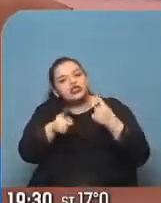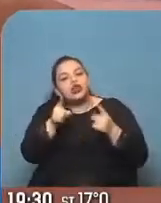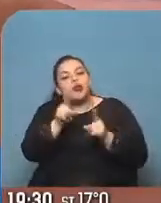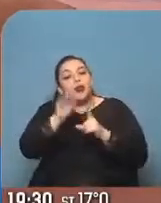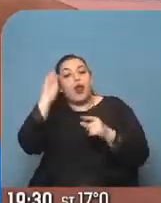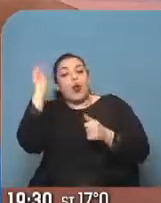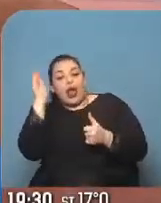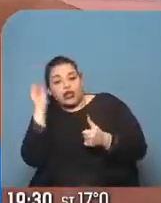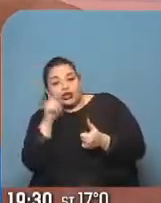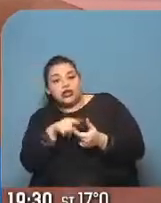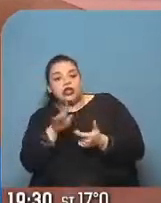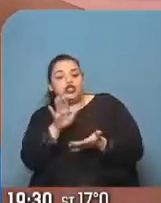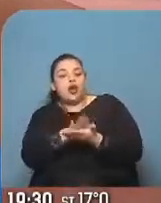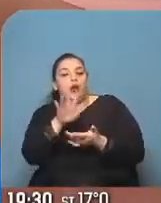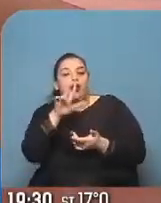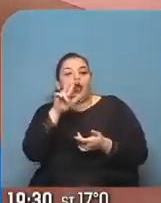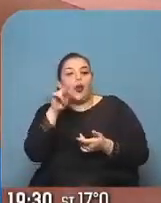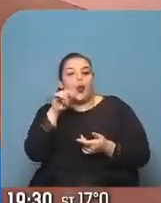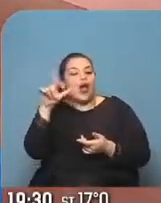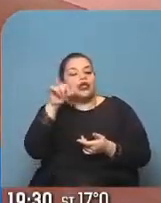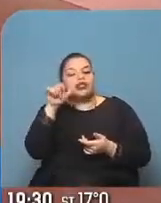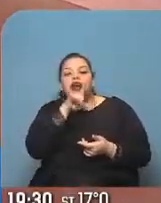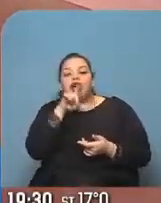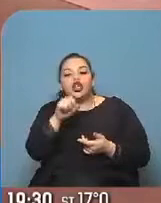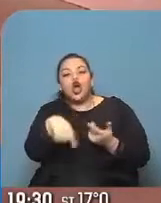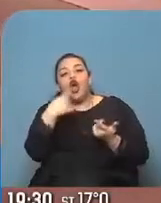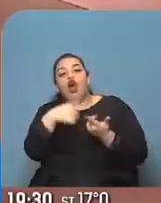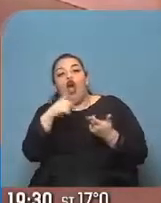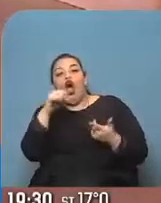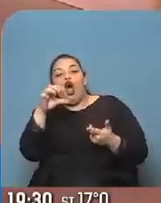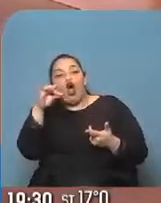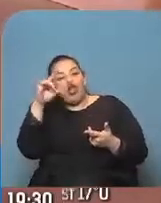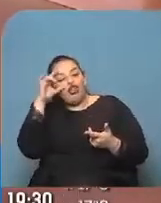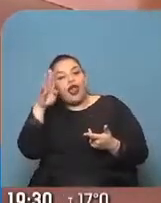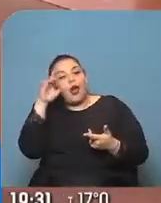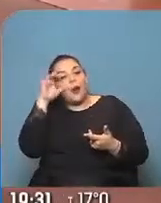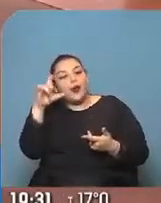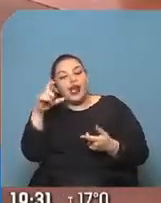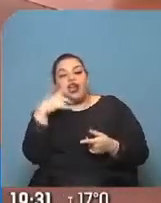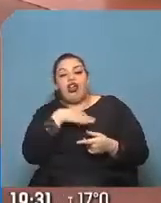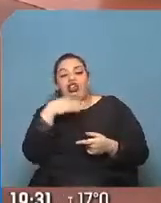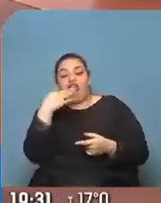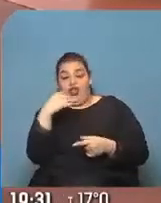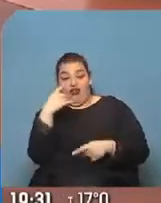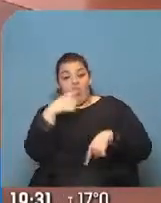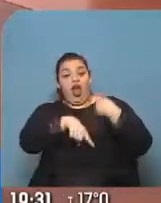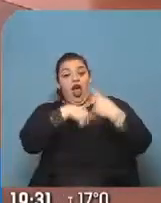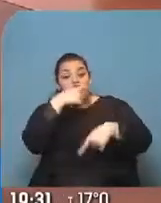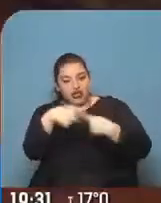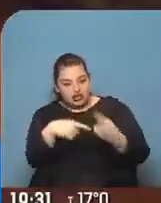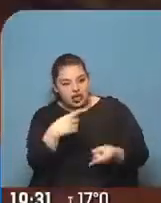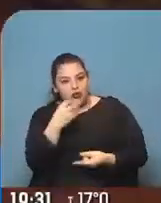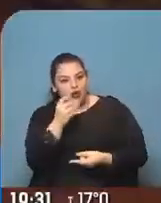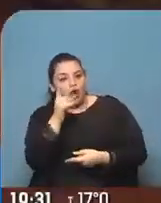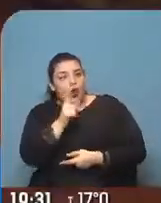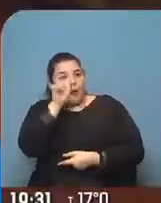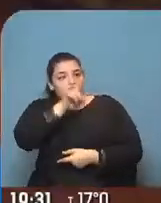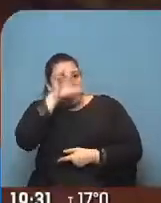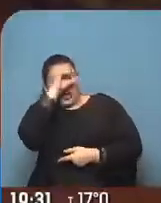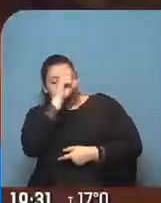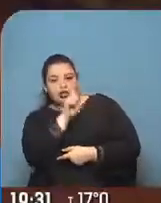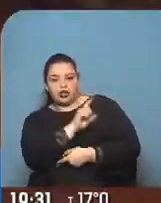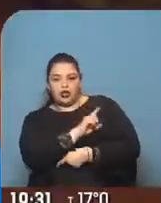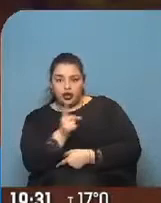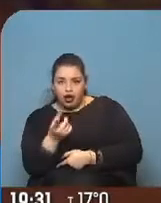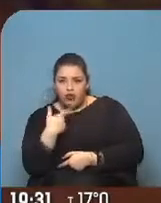brásil de la vall hato de odebrecht que tengan que avanzar porque hay gente que se arrepiente a uno le gustaría uno le gustaría que se hubiese avanzado